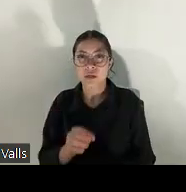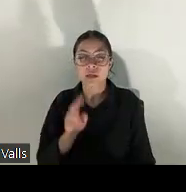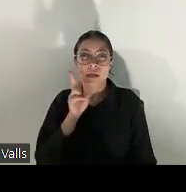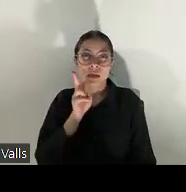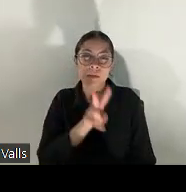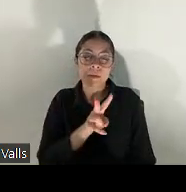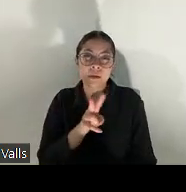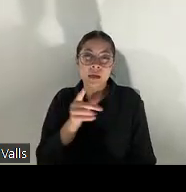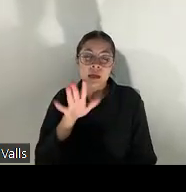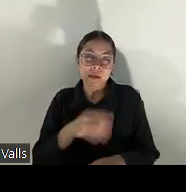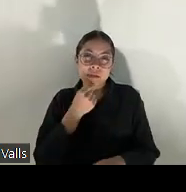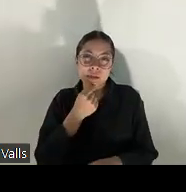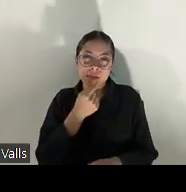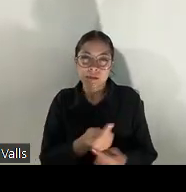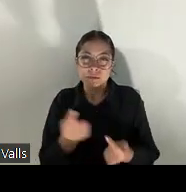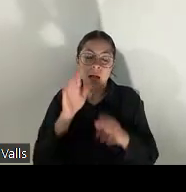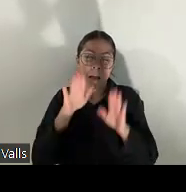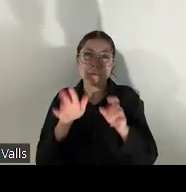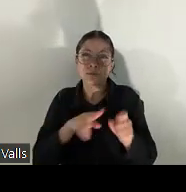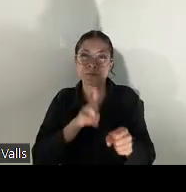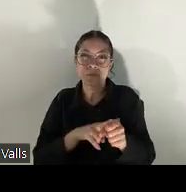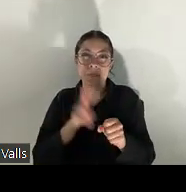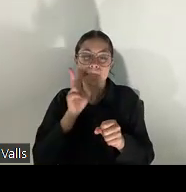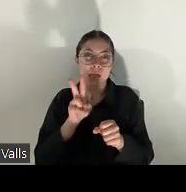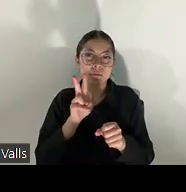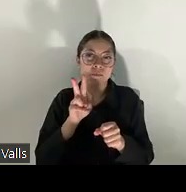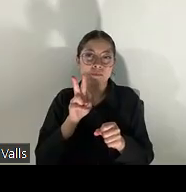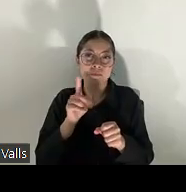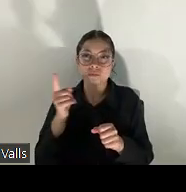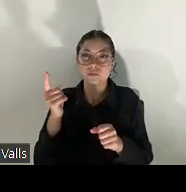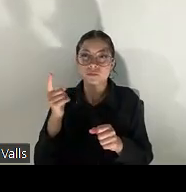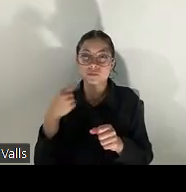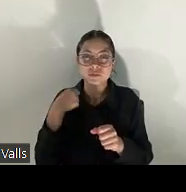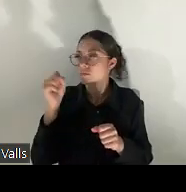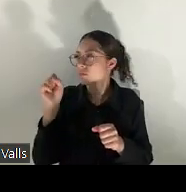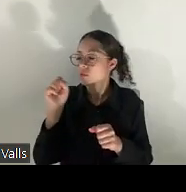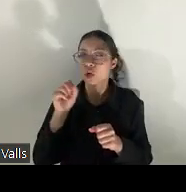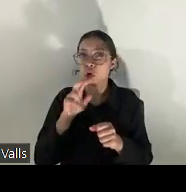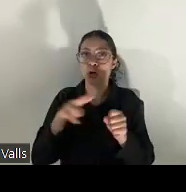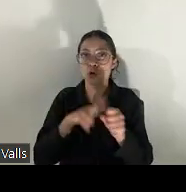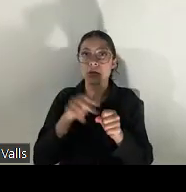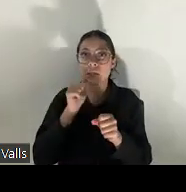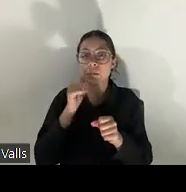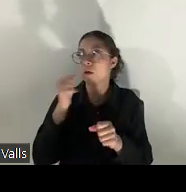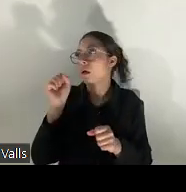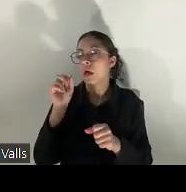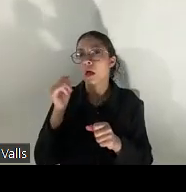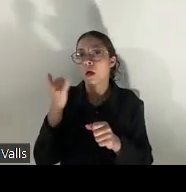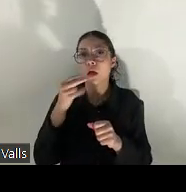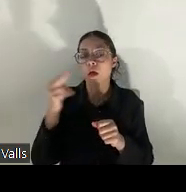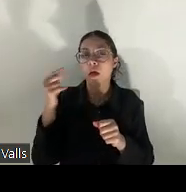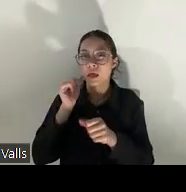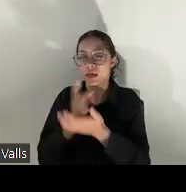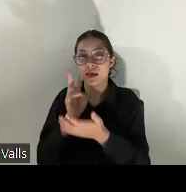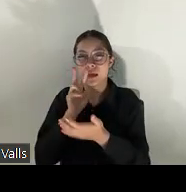que chiquitos en esta edad es normal que tengan el reflejo tónico asimétrico de cuello. No es normal que estén atrapados en el reflejo, como vamos a ver un poquito